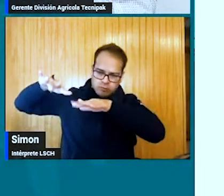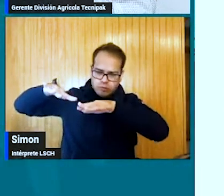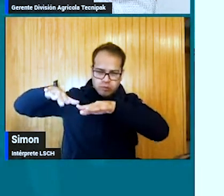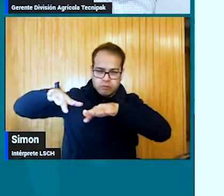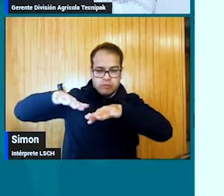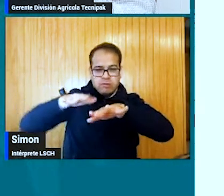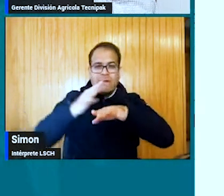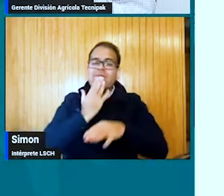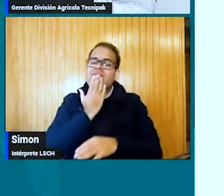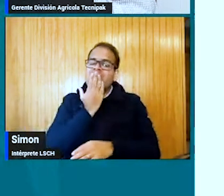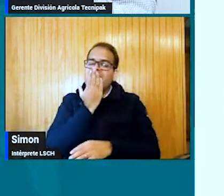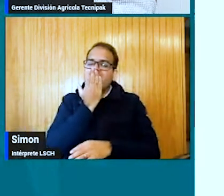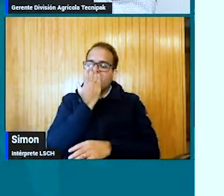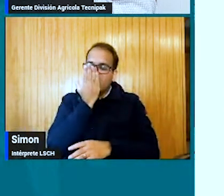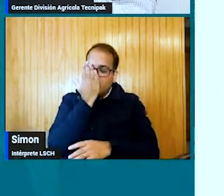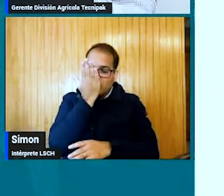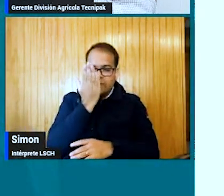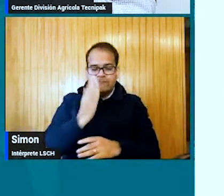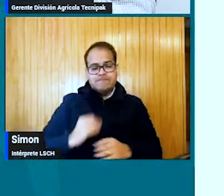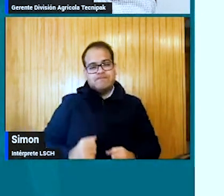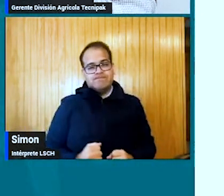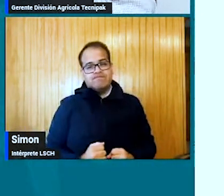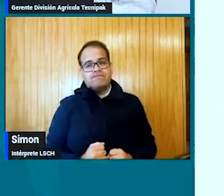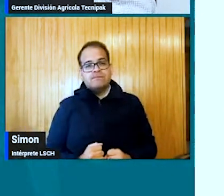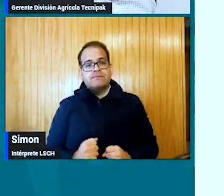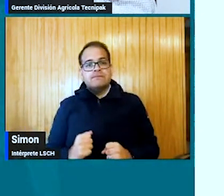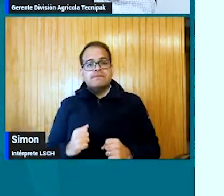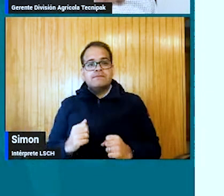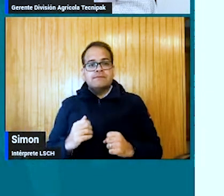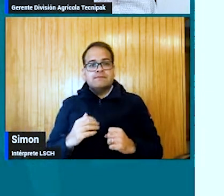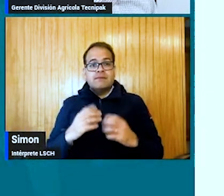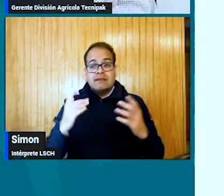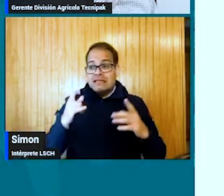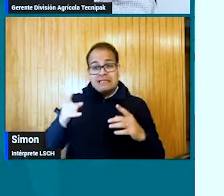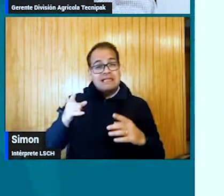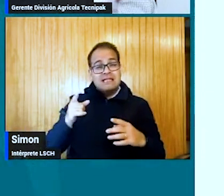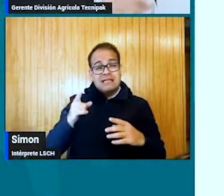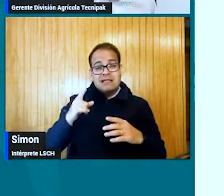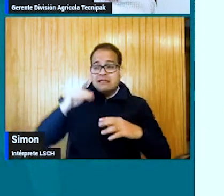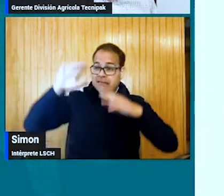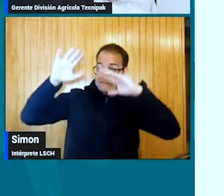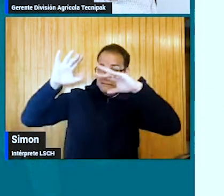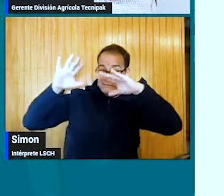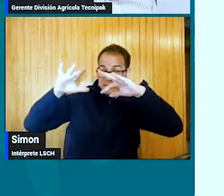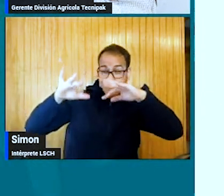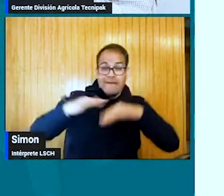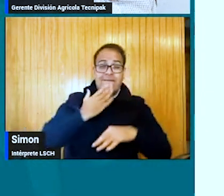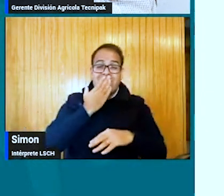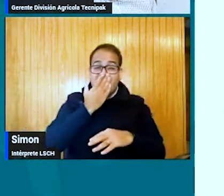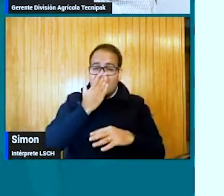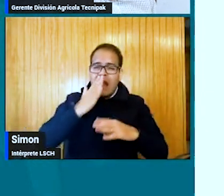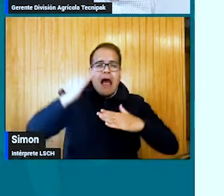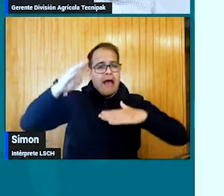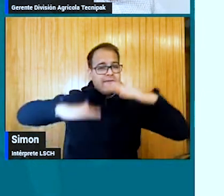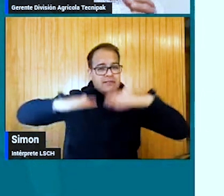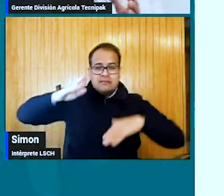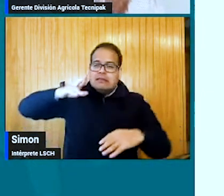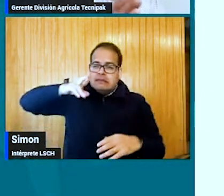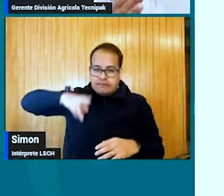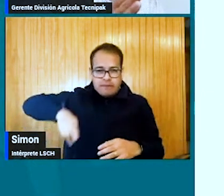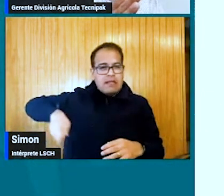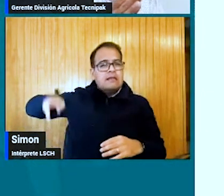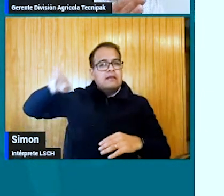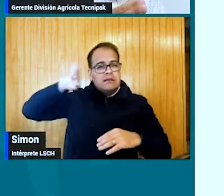Por lo general, las heladas son bastante repetitivas, son bastante similares unas de otras. Por lo tanto, es súper normal ver que de